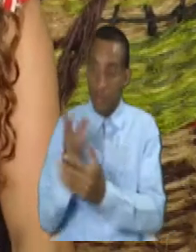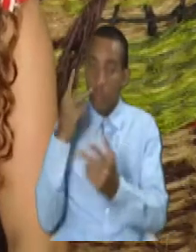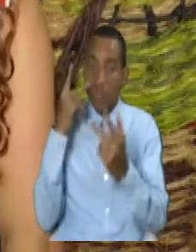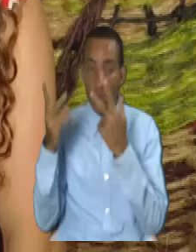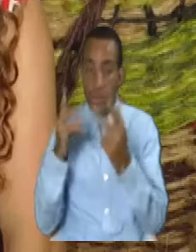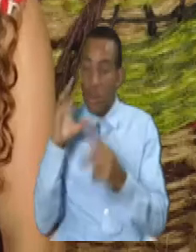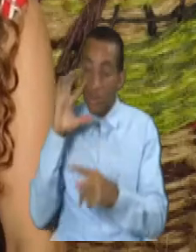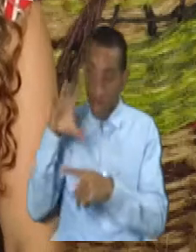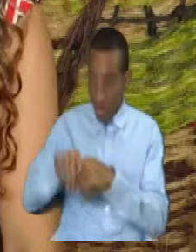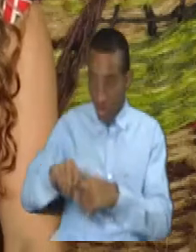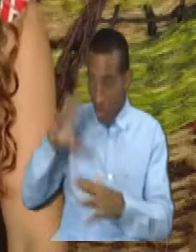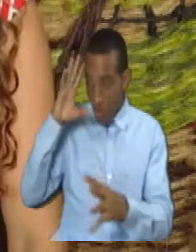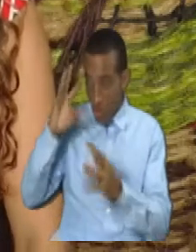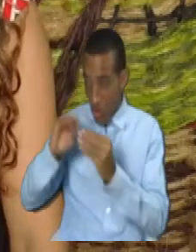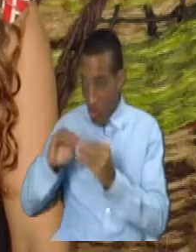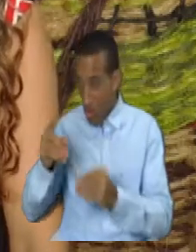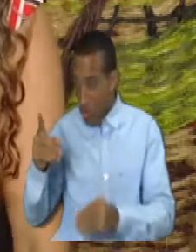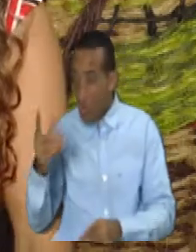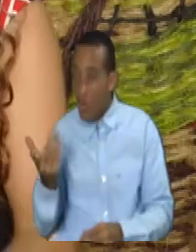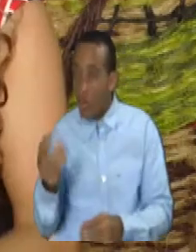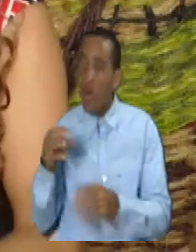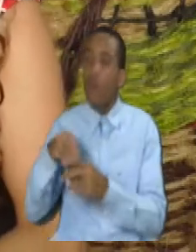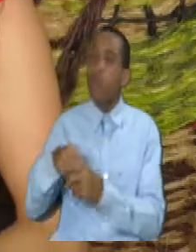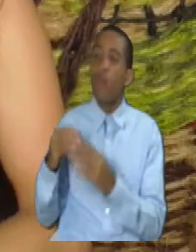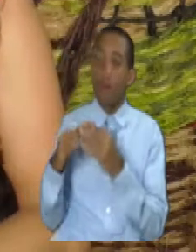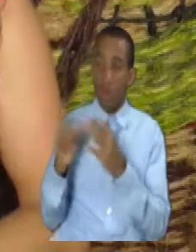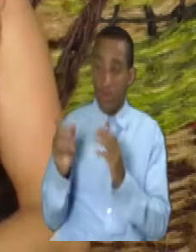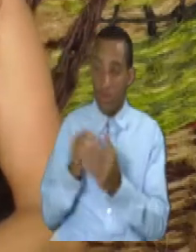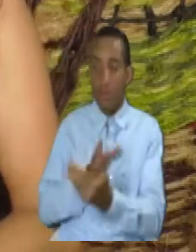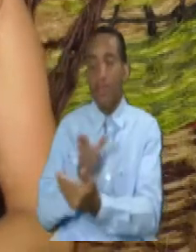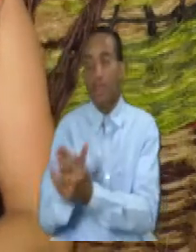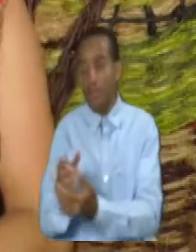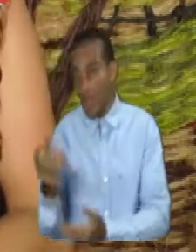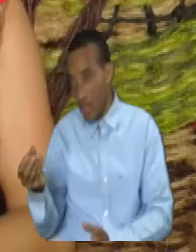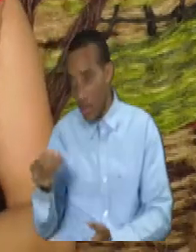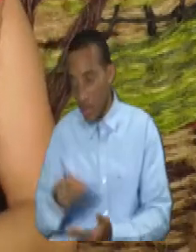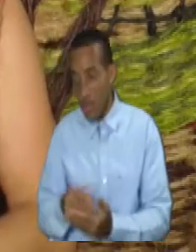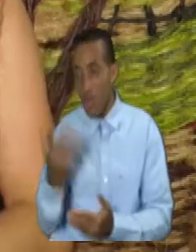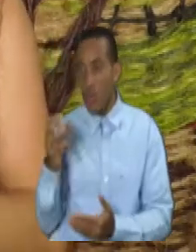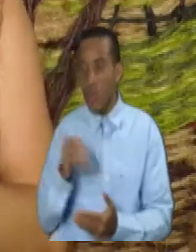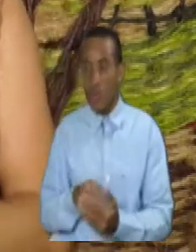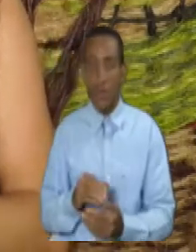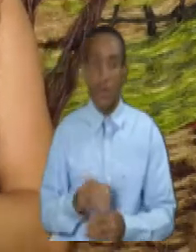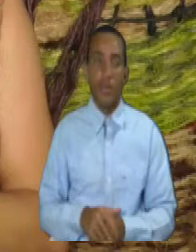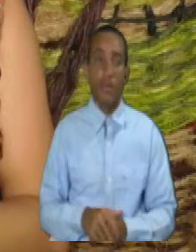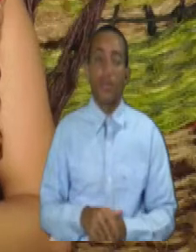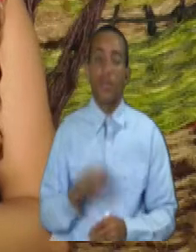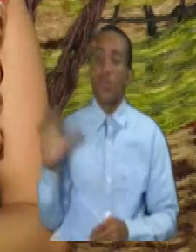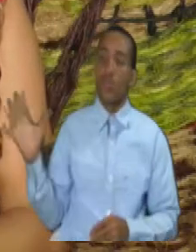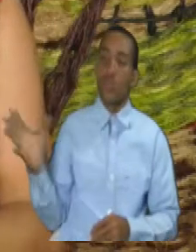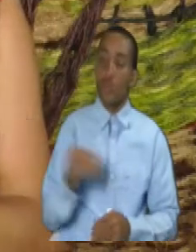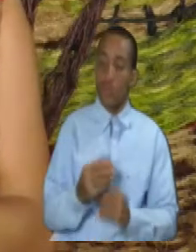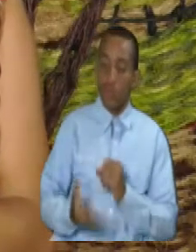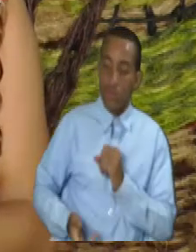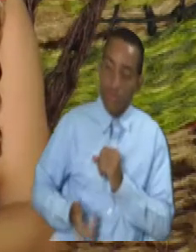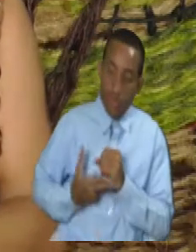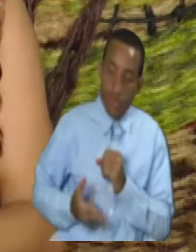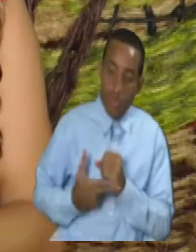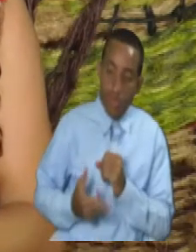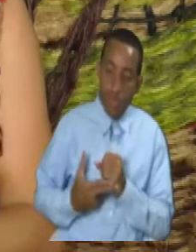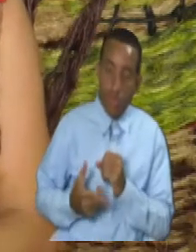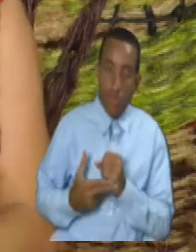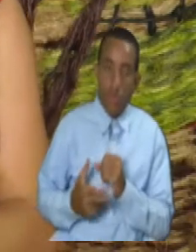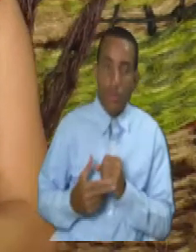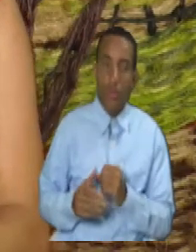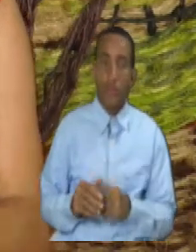pues al día que ustedes puedan hacer el ahorro. Ni tampoco tiene que ser un valor específico. Todos los ahorros que se hagan en Tu